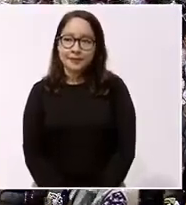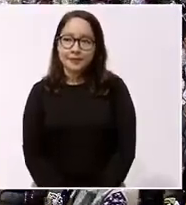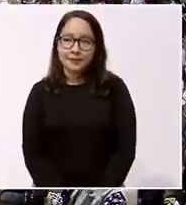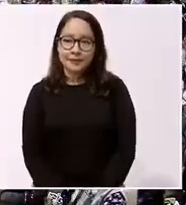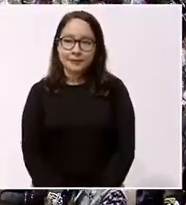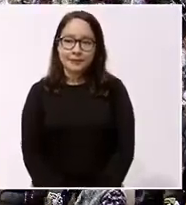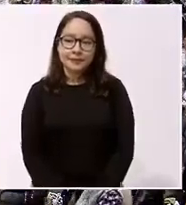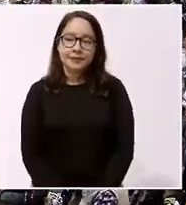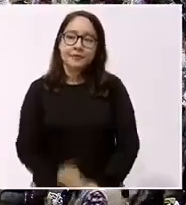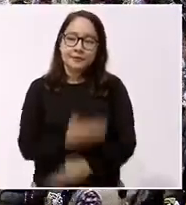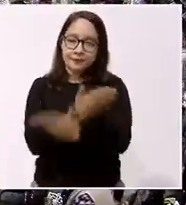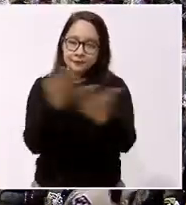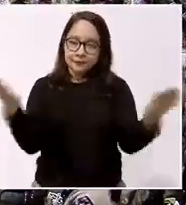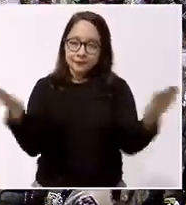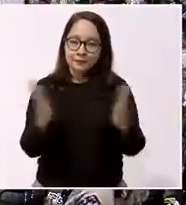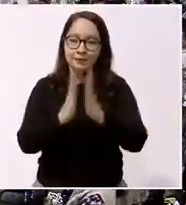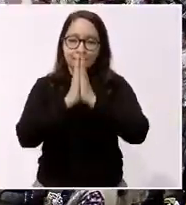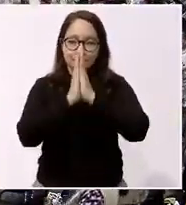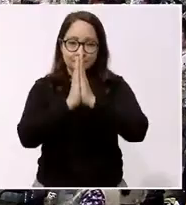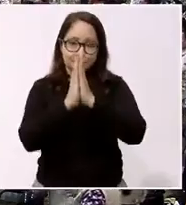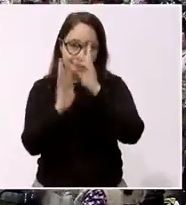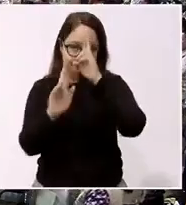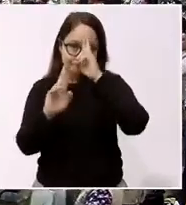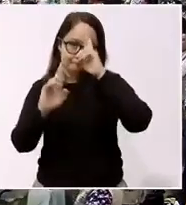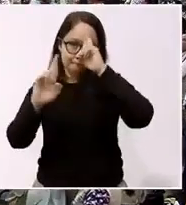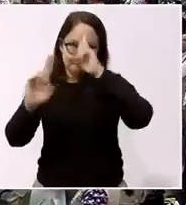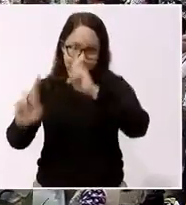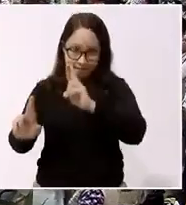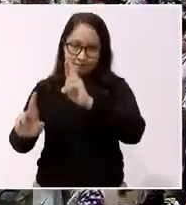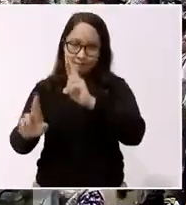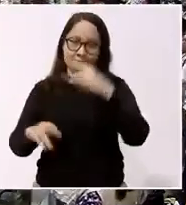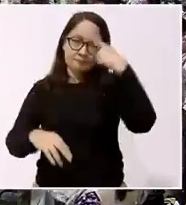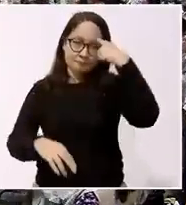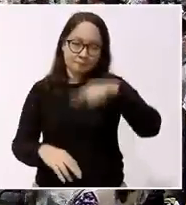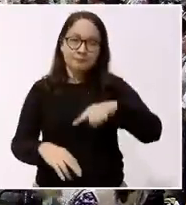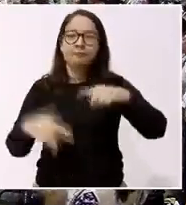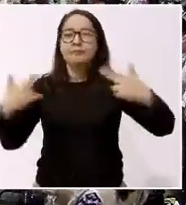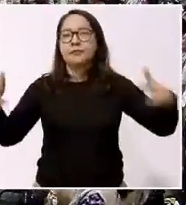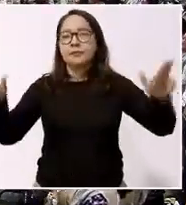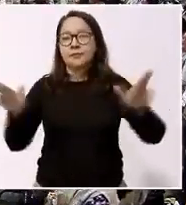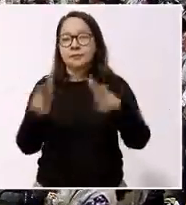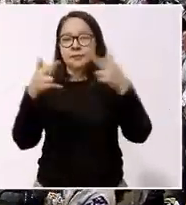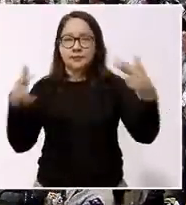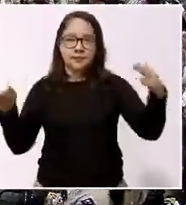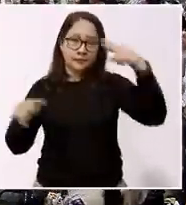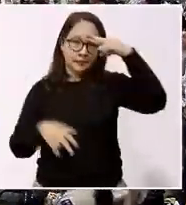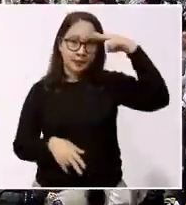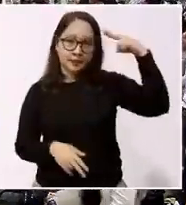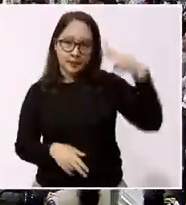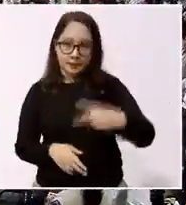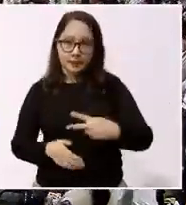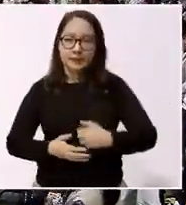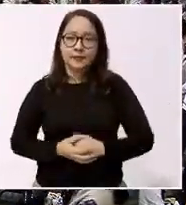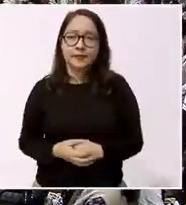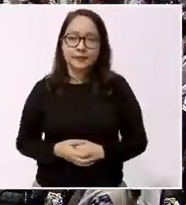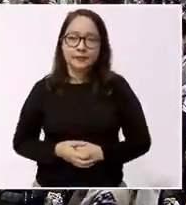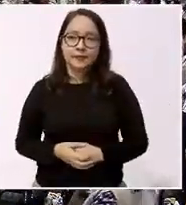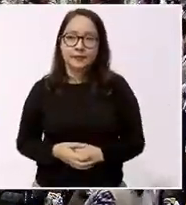Le solicitamos guardar el debido respeto para entonar nuestro himno nacional